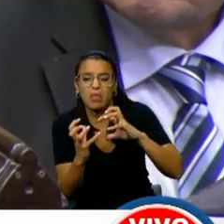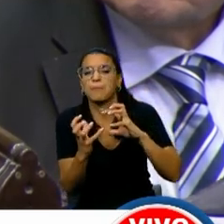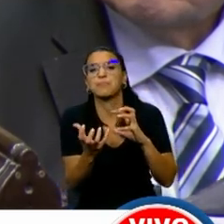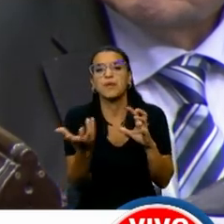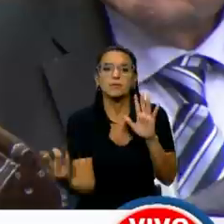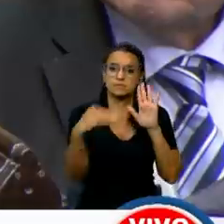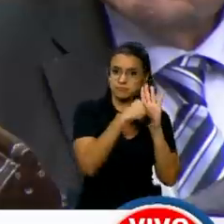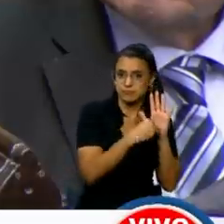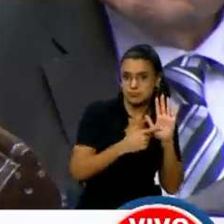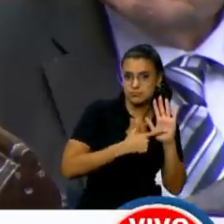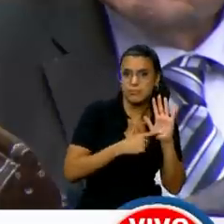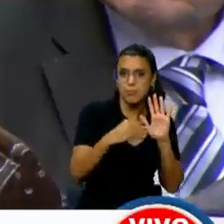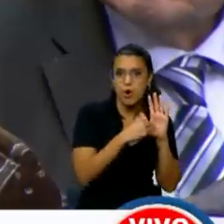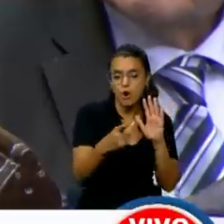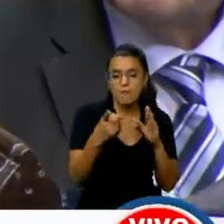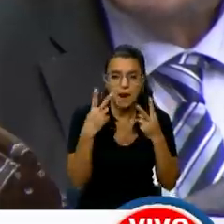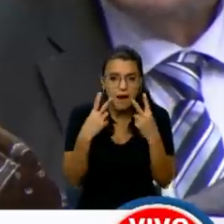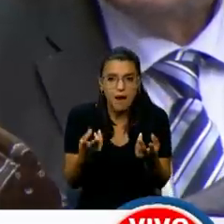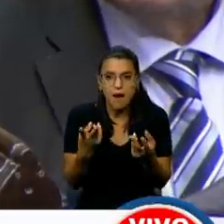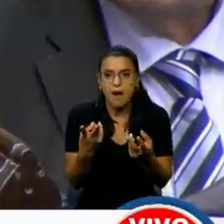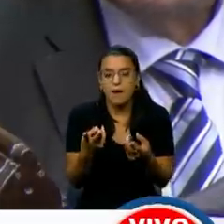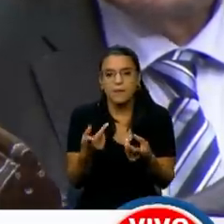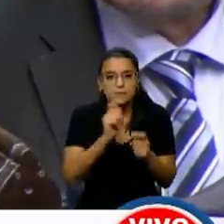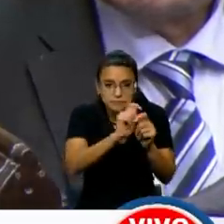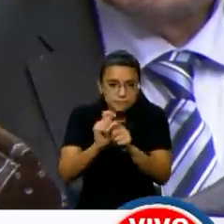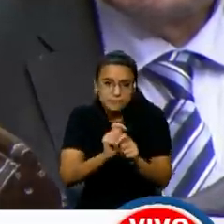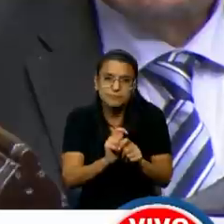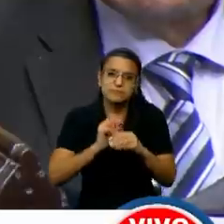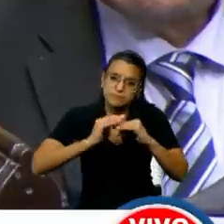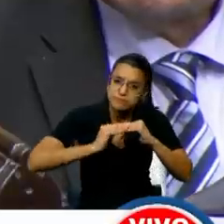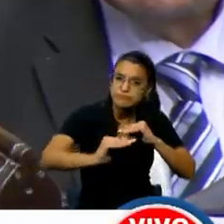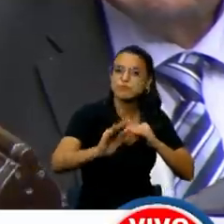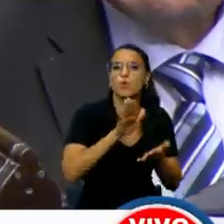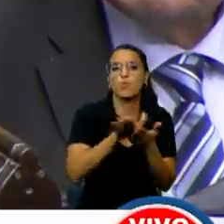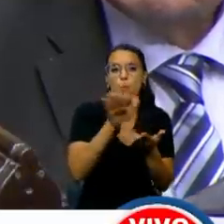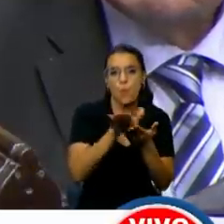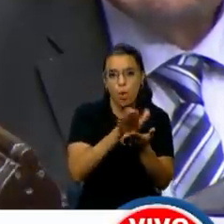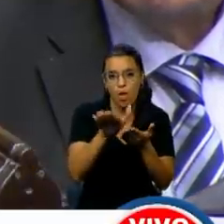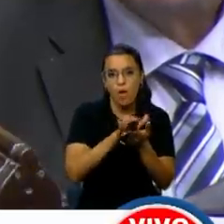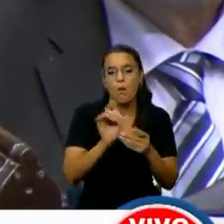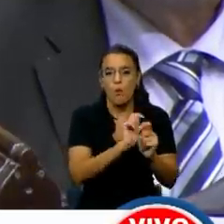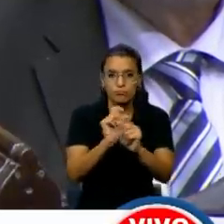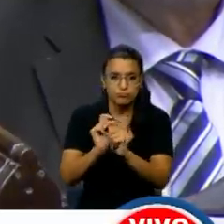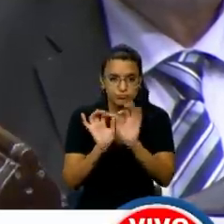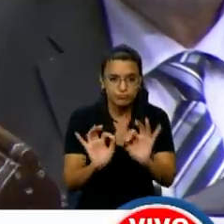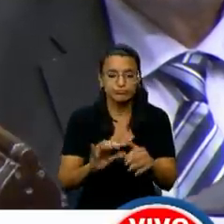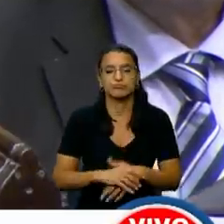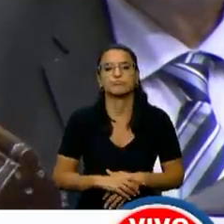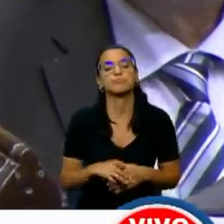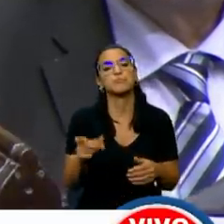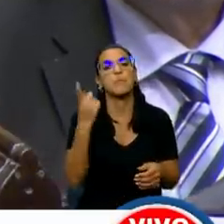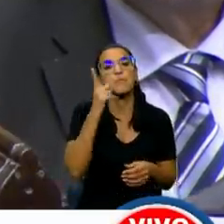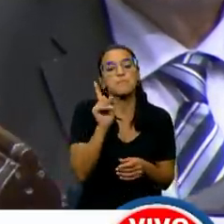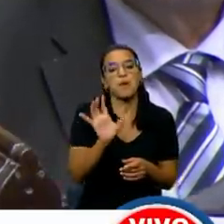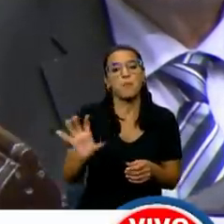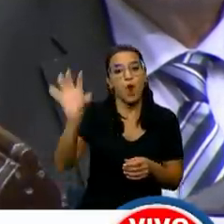se han incluido partidas para atender esos esas repavimentaciones o ese o esos mantenimientos y las